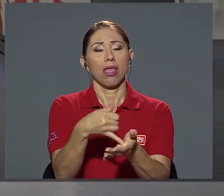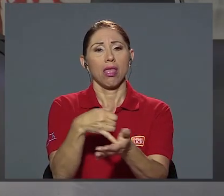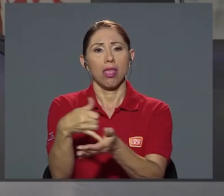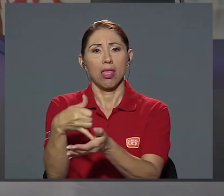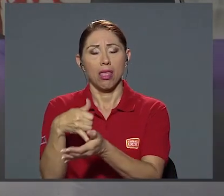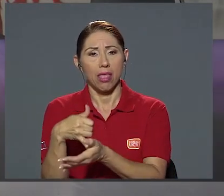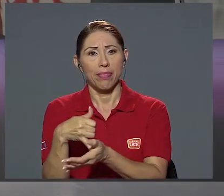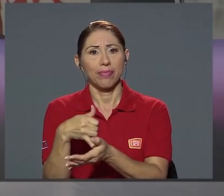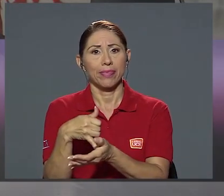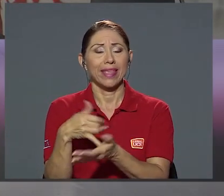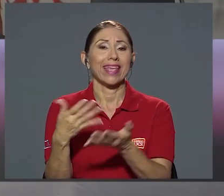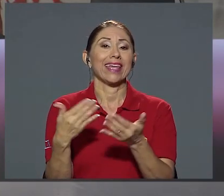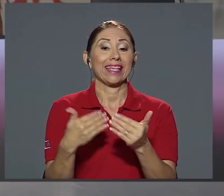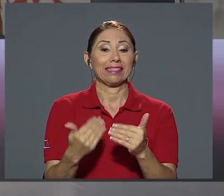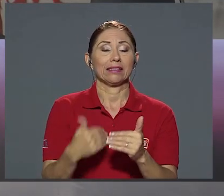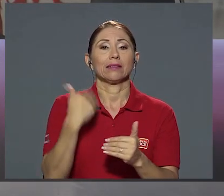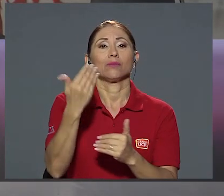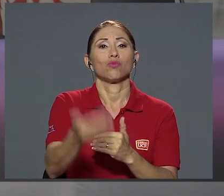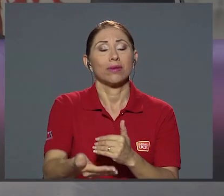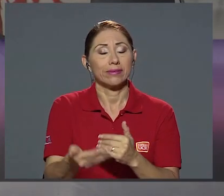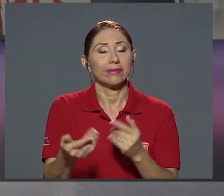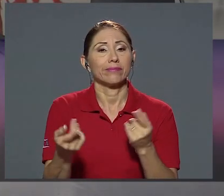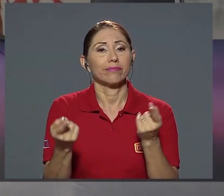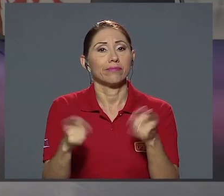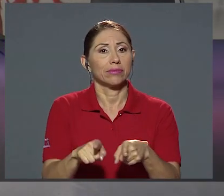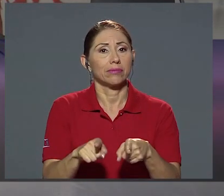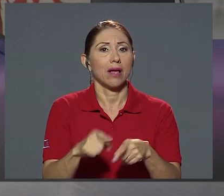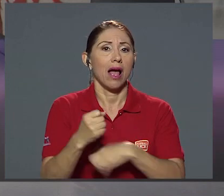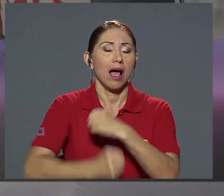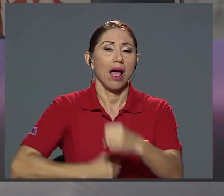son seguidos por algunos años de